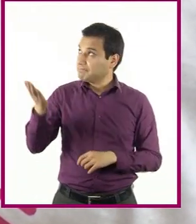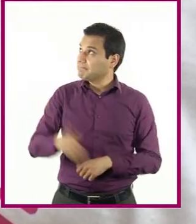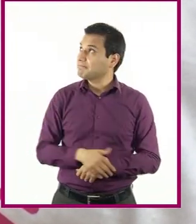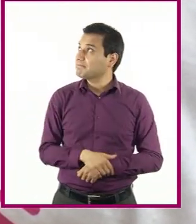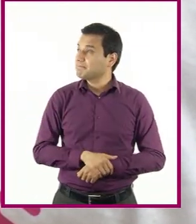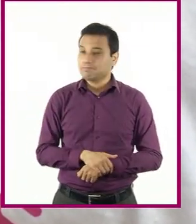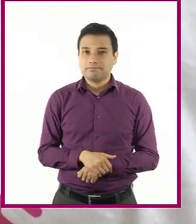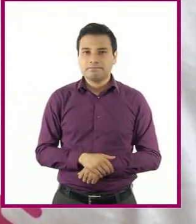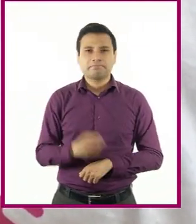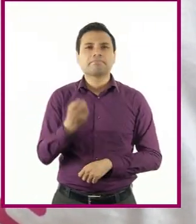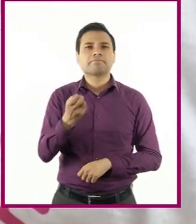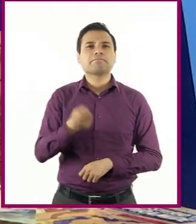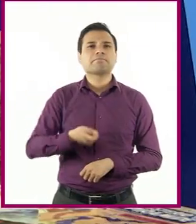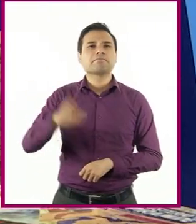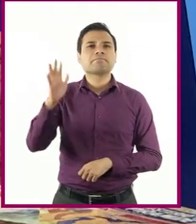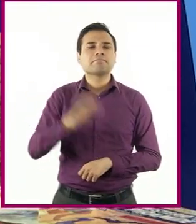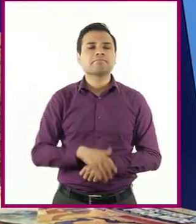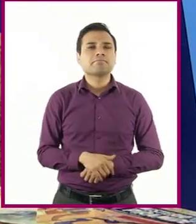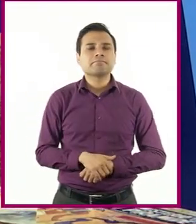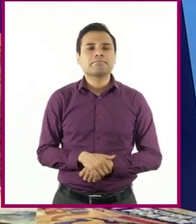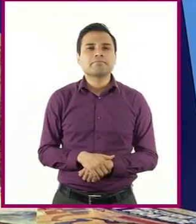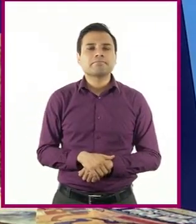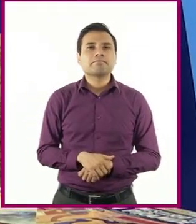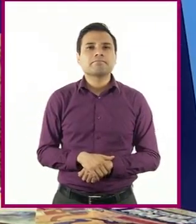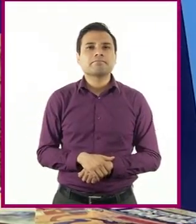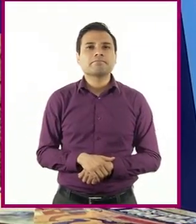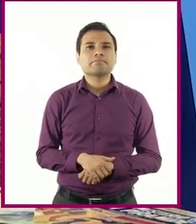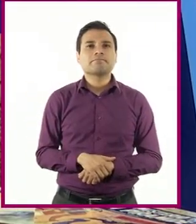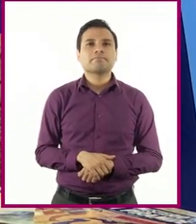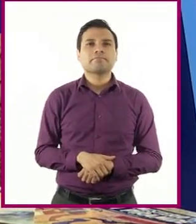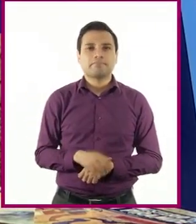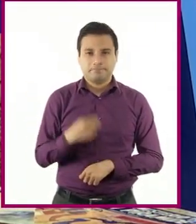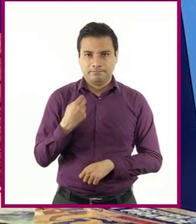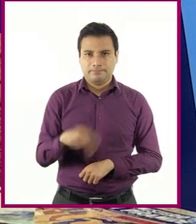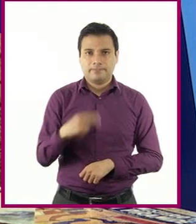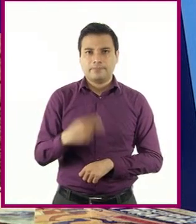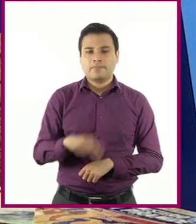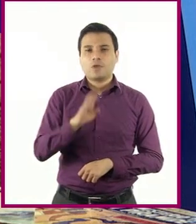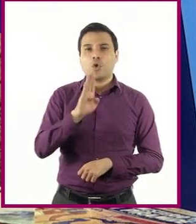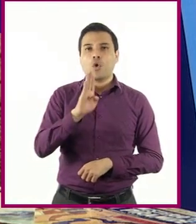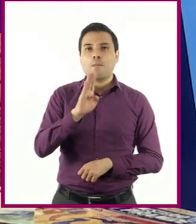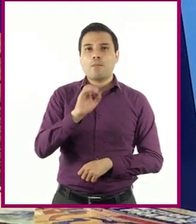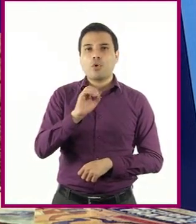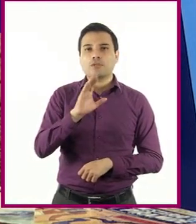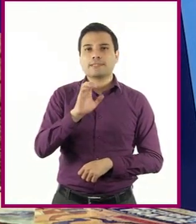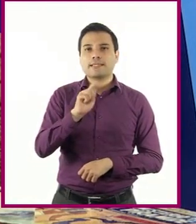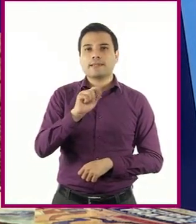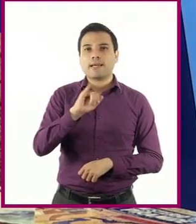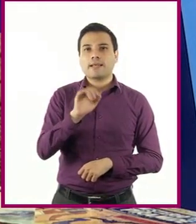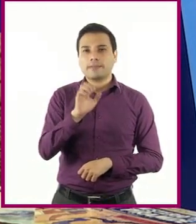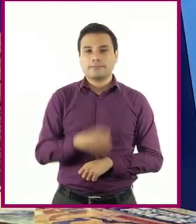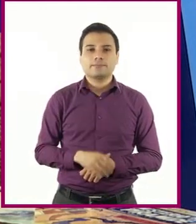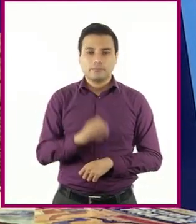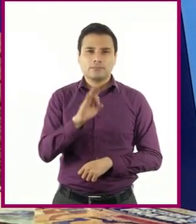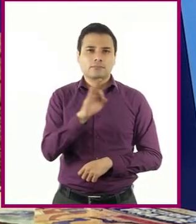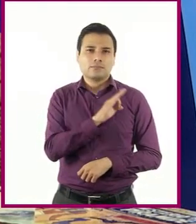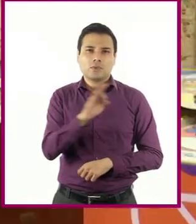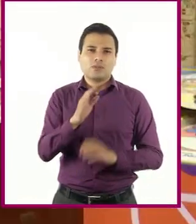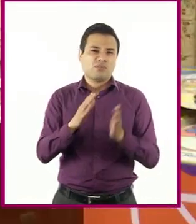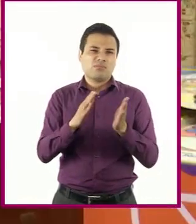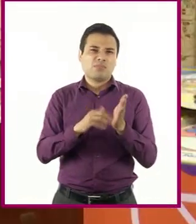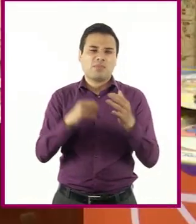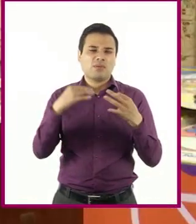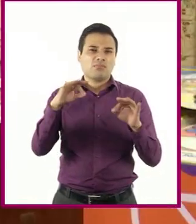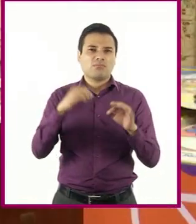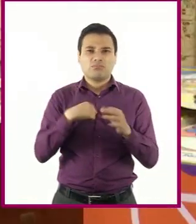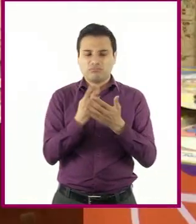¿Cómo se llama este proceso? A esto le llamamos bocetaje. Lo podemos hacer en una hojita cualquiera y es